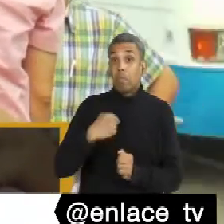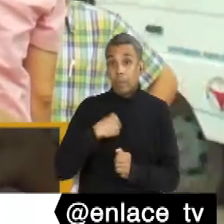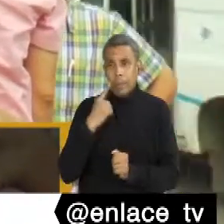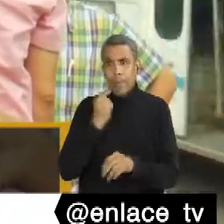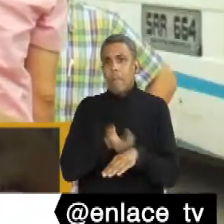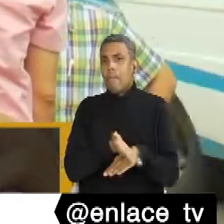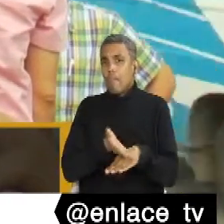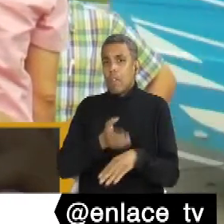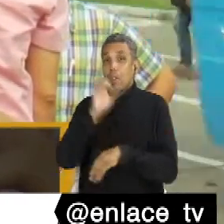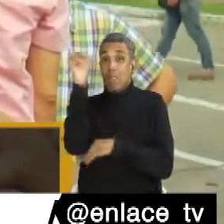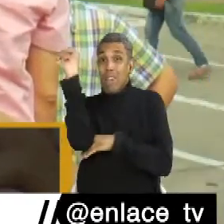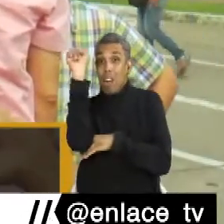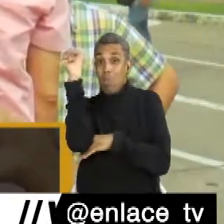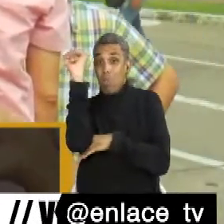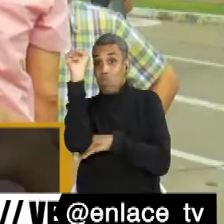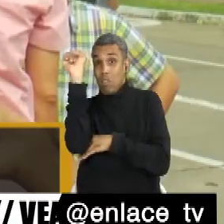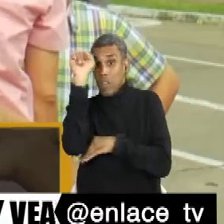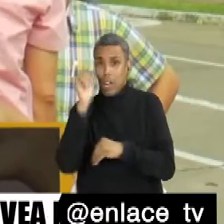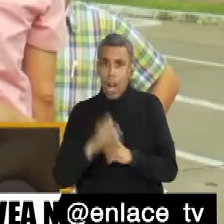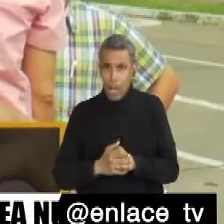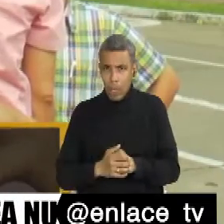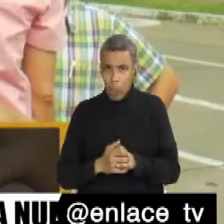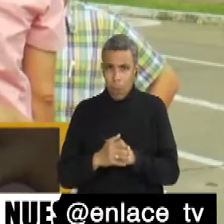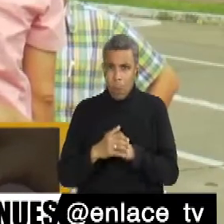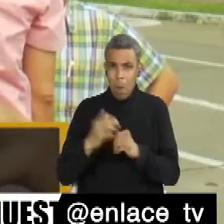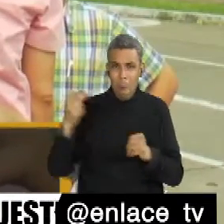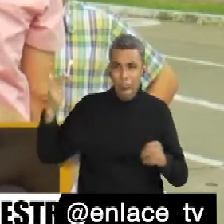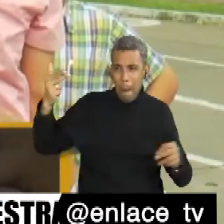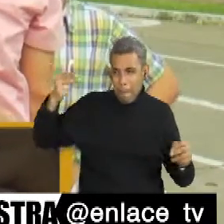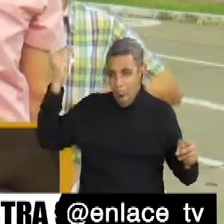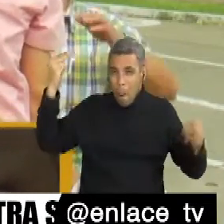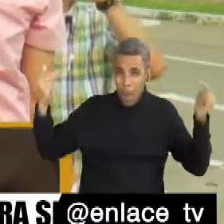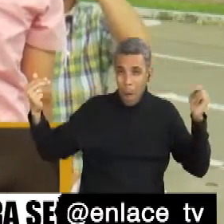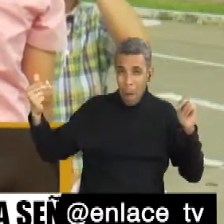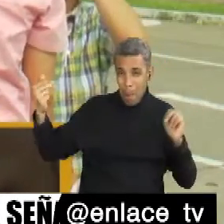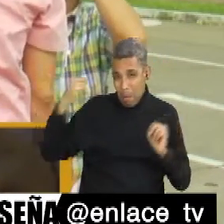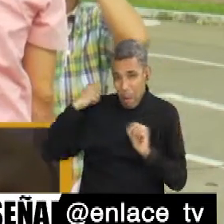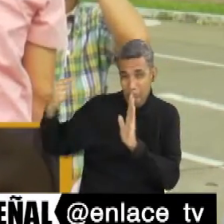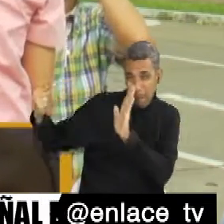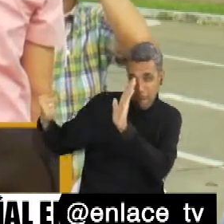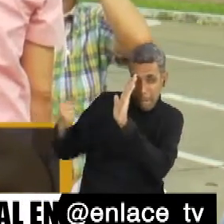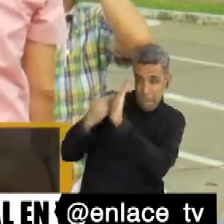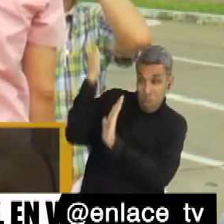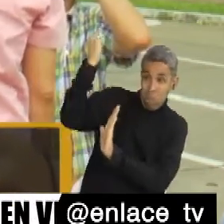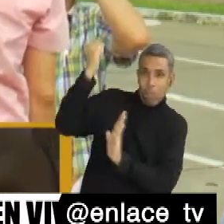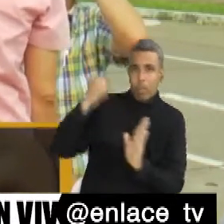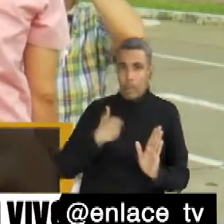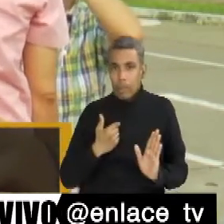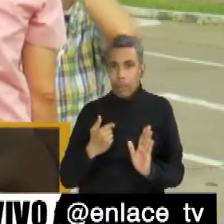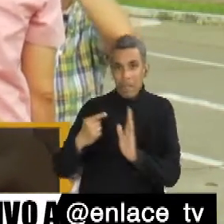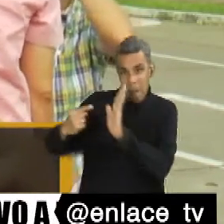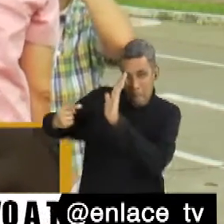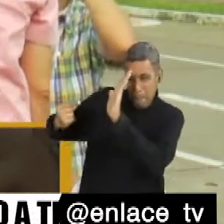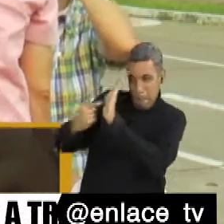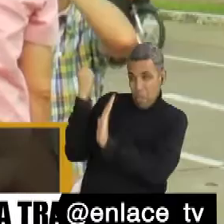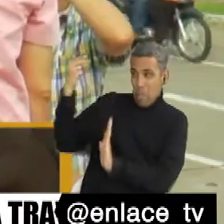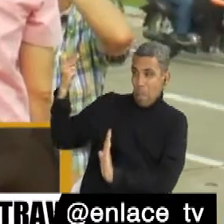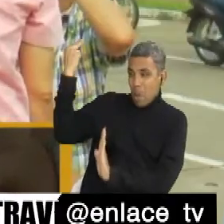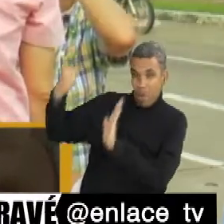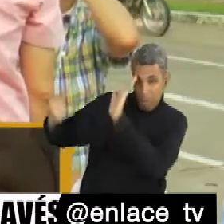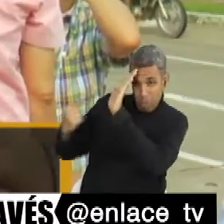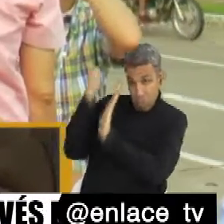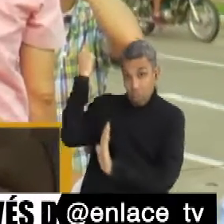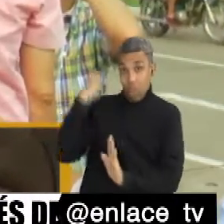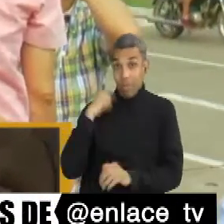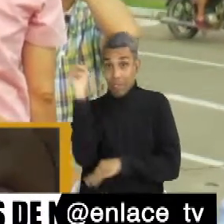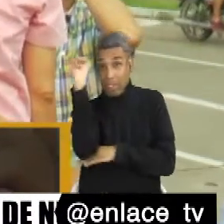escolta, y también una revisión policial perimetral también, para que tengan cuidado